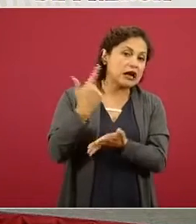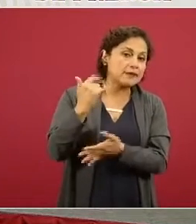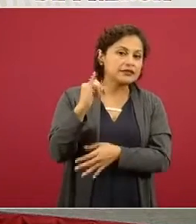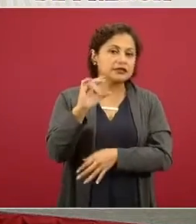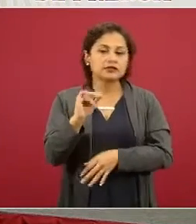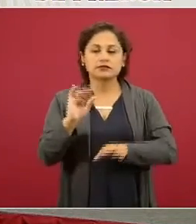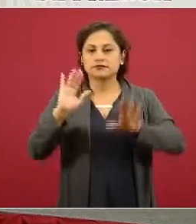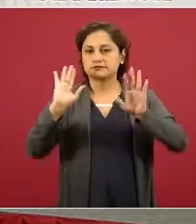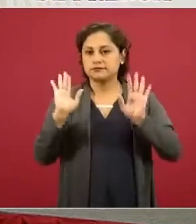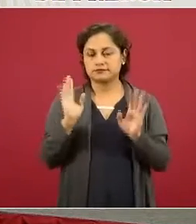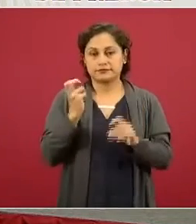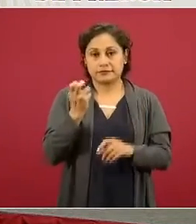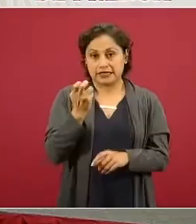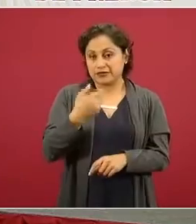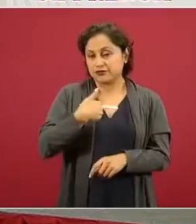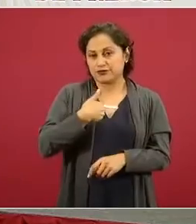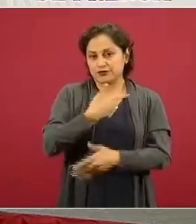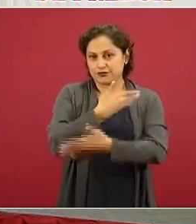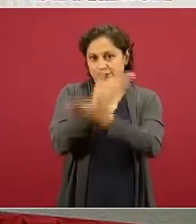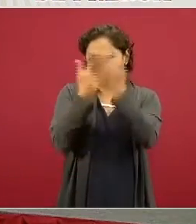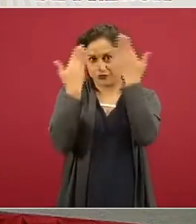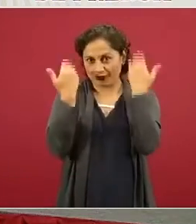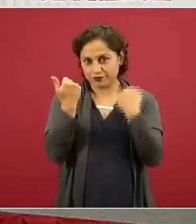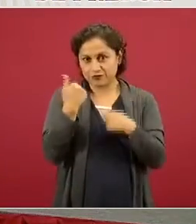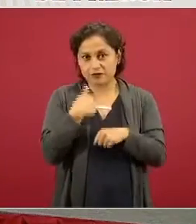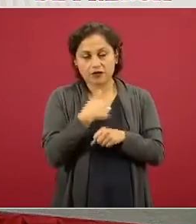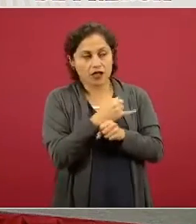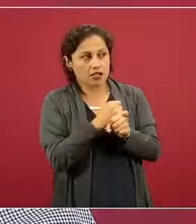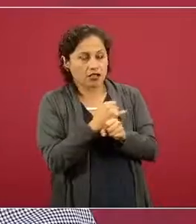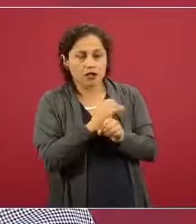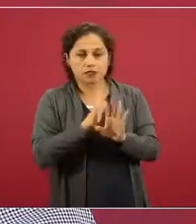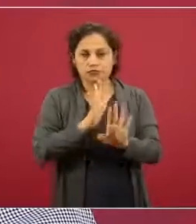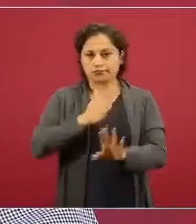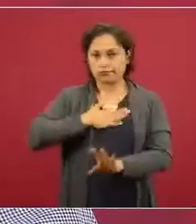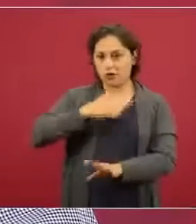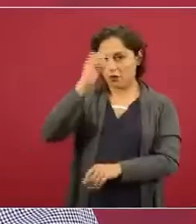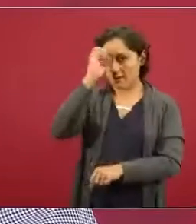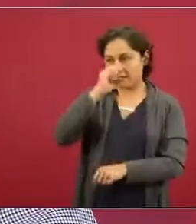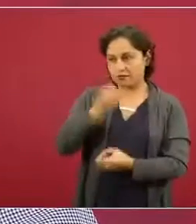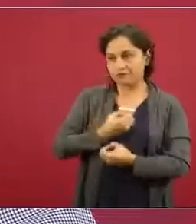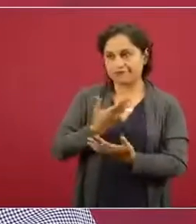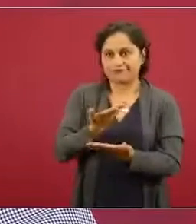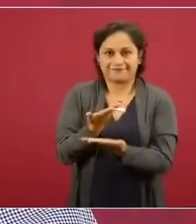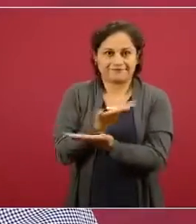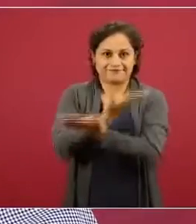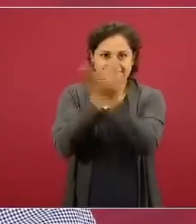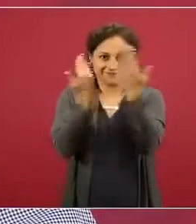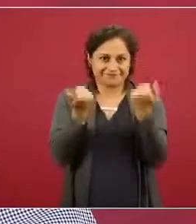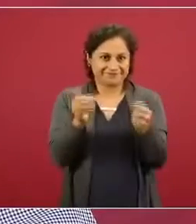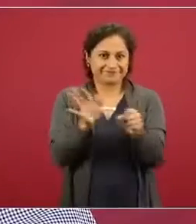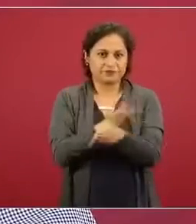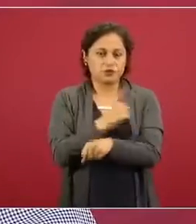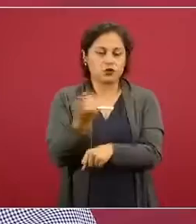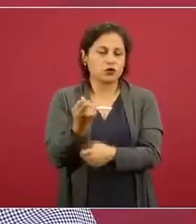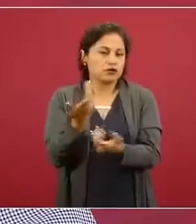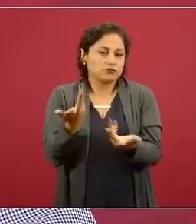Entonces, pues no tengo personalmente ningún otro comentario, es saber nada más que qué bueno que la